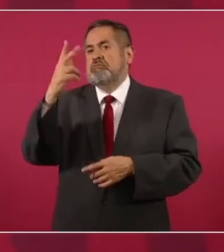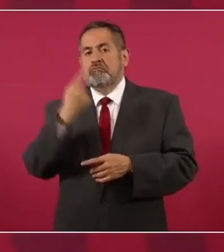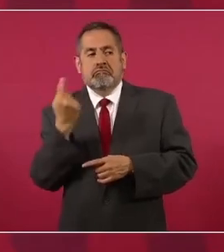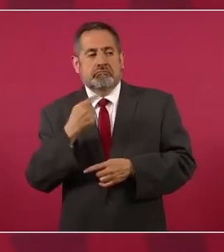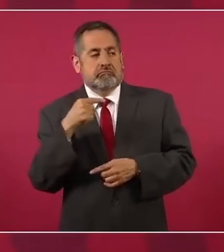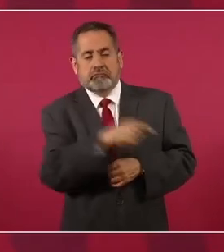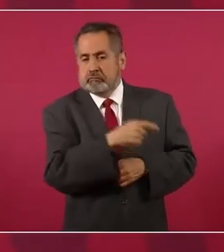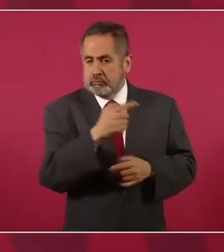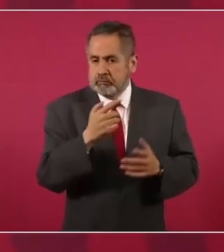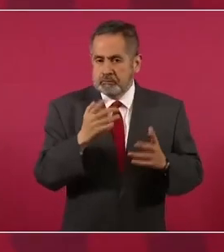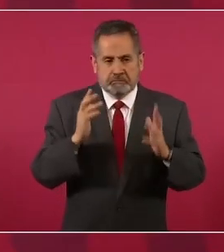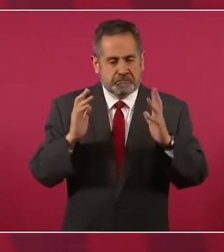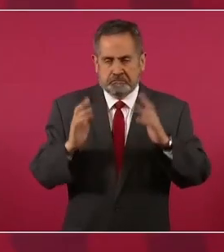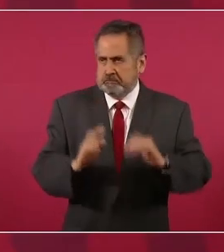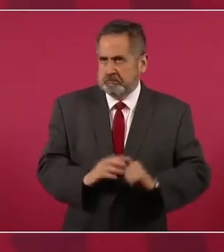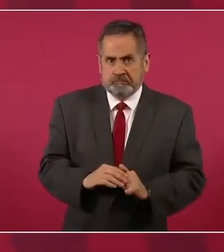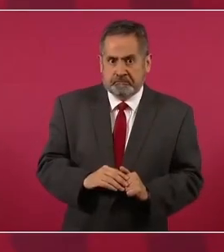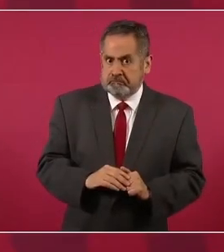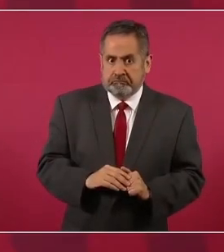porque